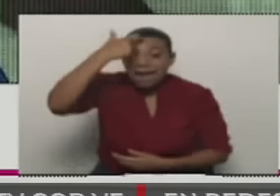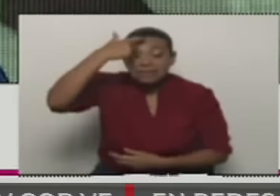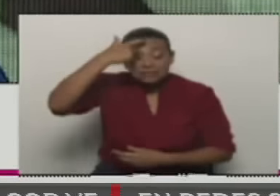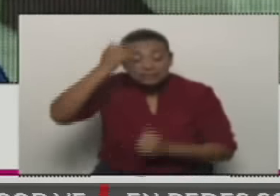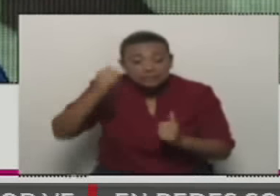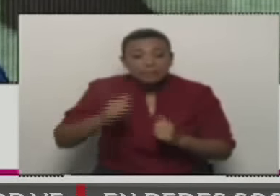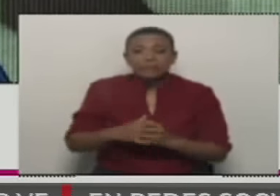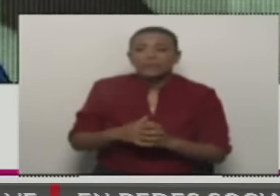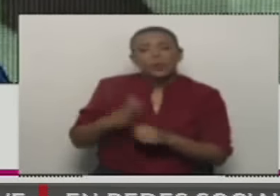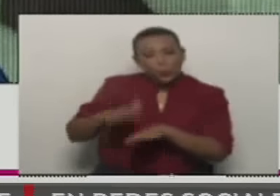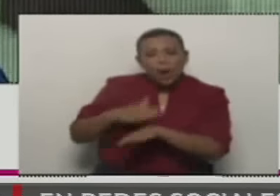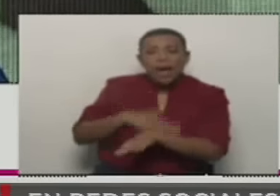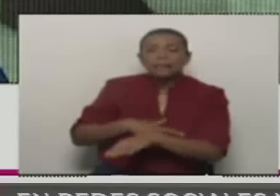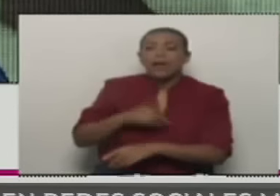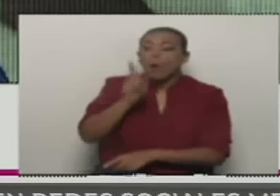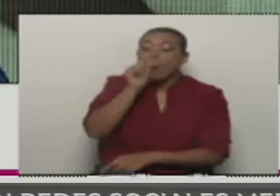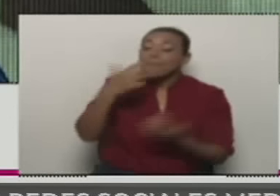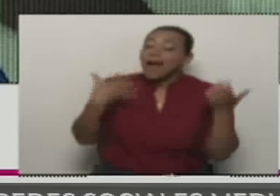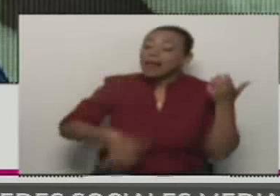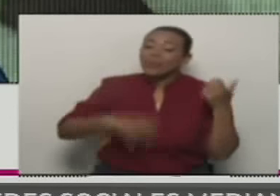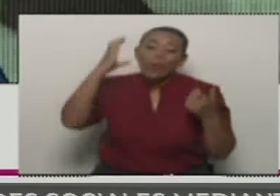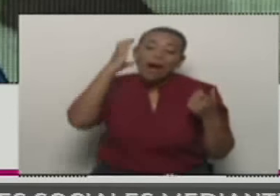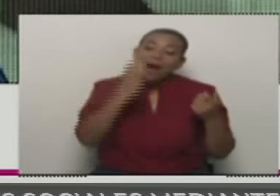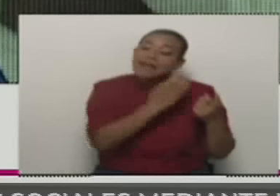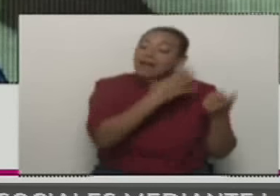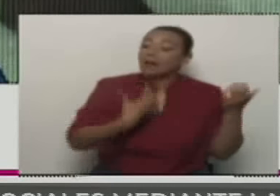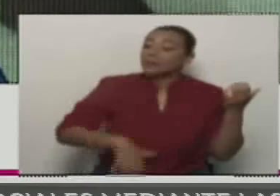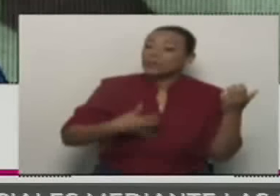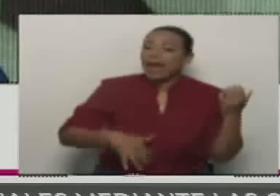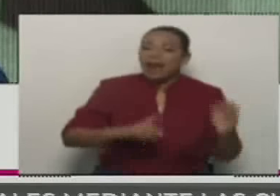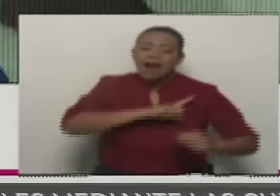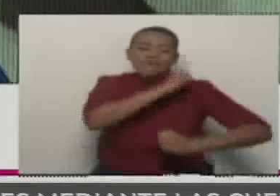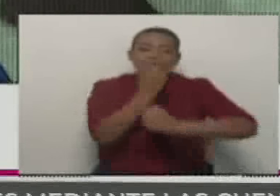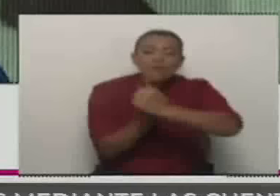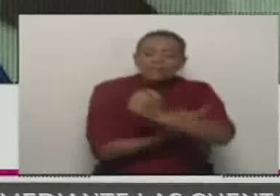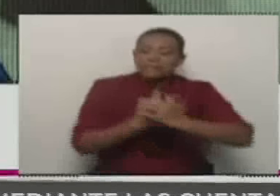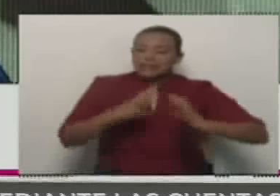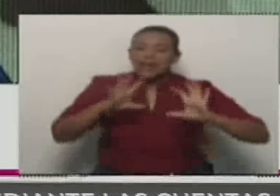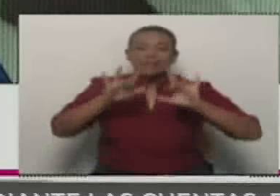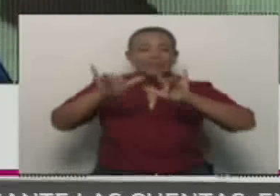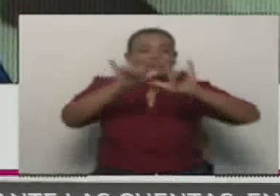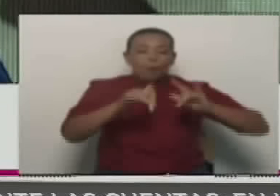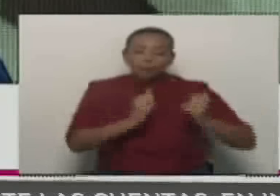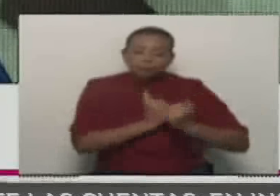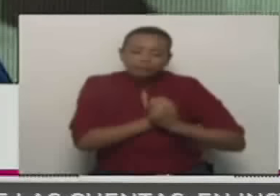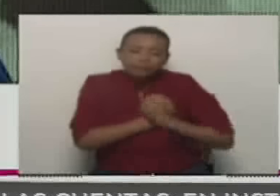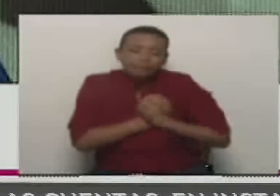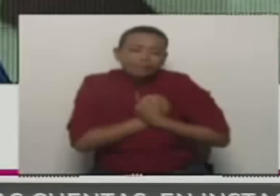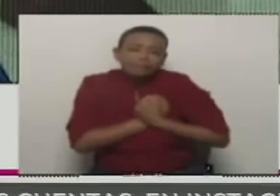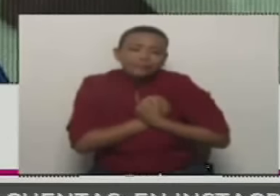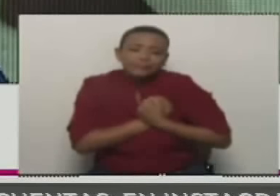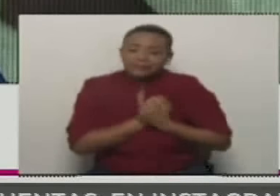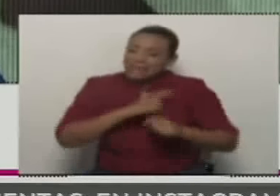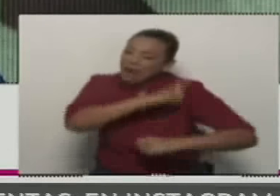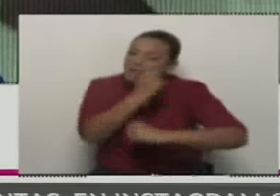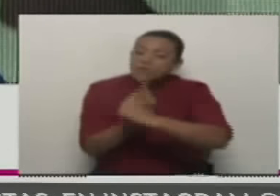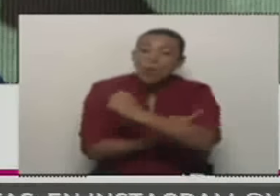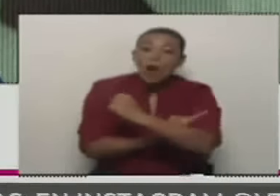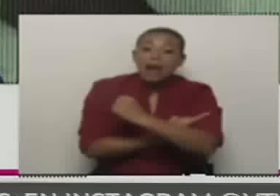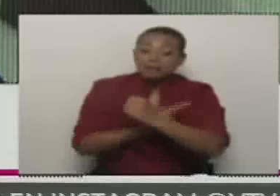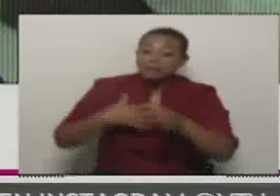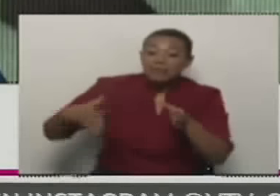Como decía Ali Primera, la fuerza del amor que lo puede todo, la fuerza del amor que es la expresión de la